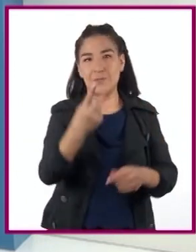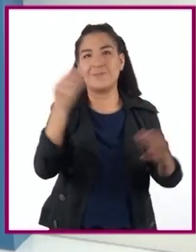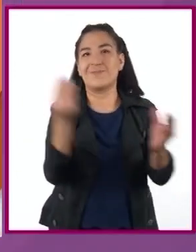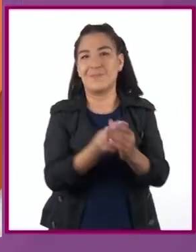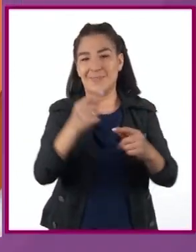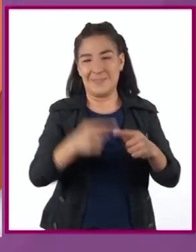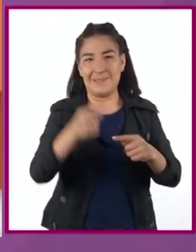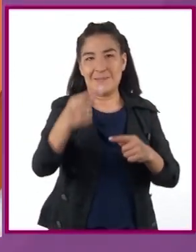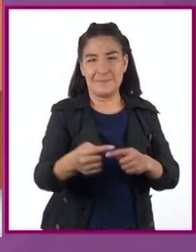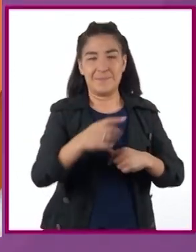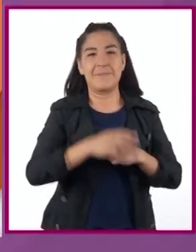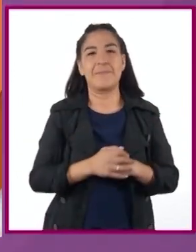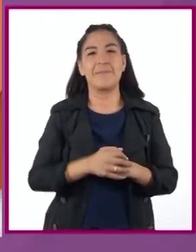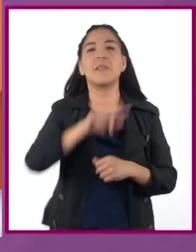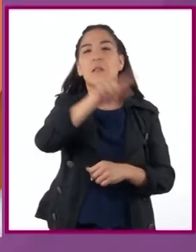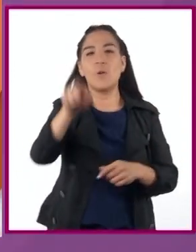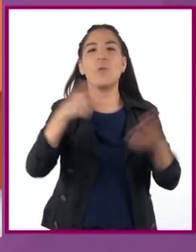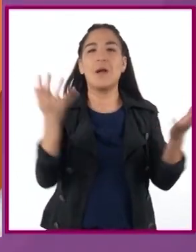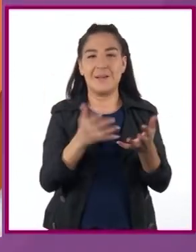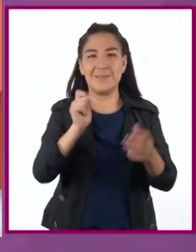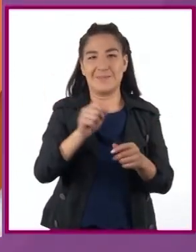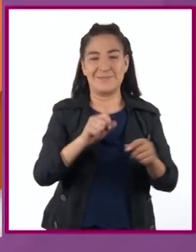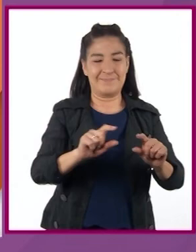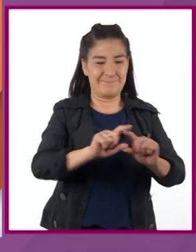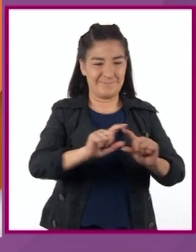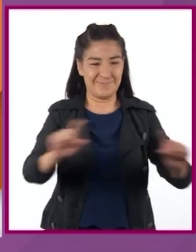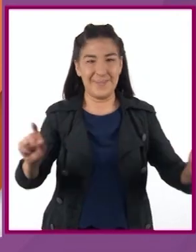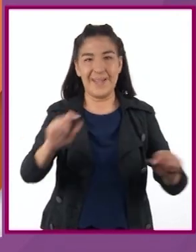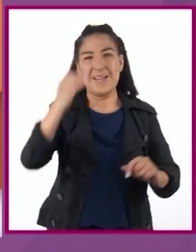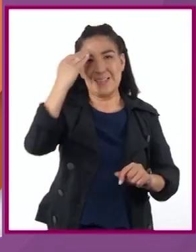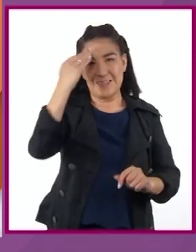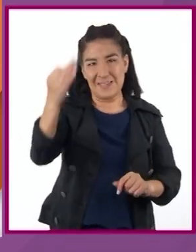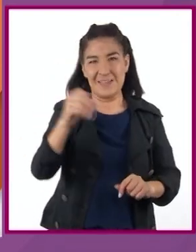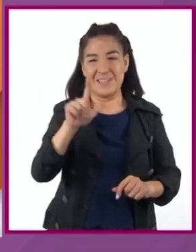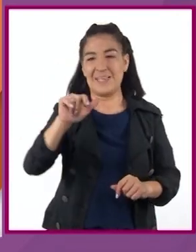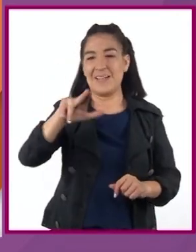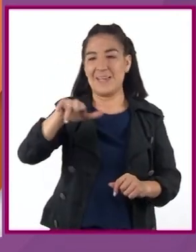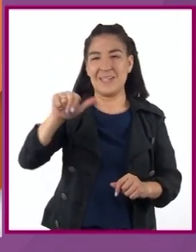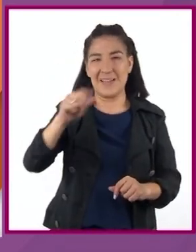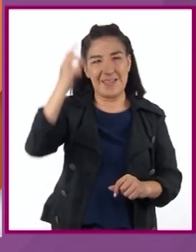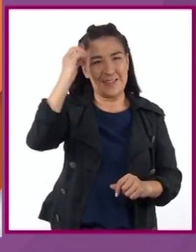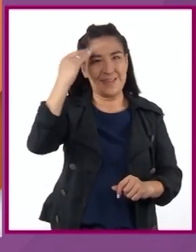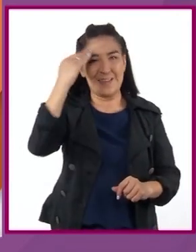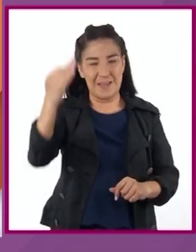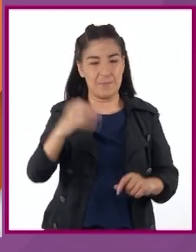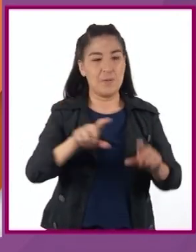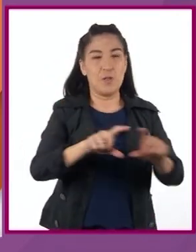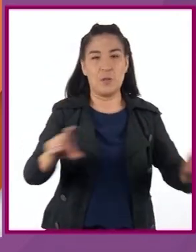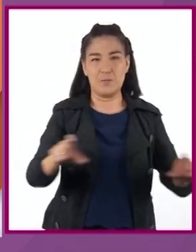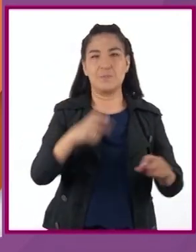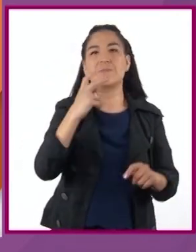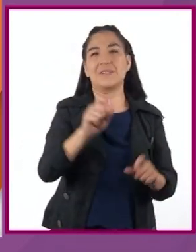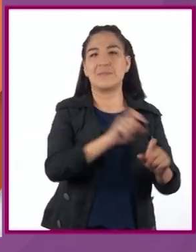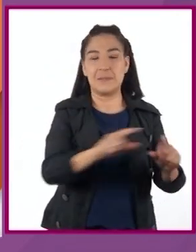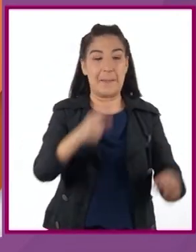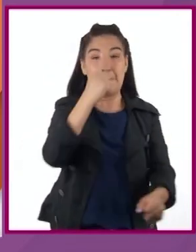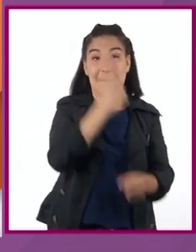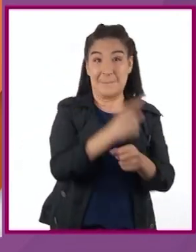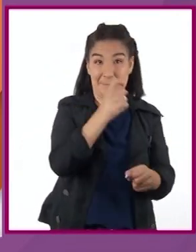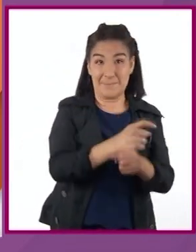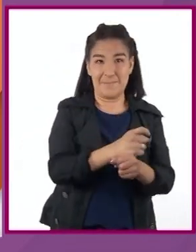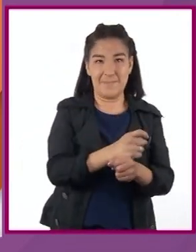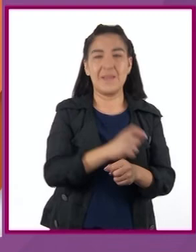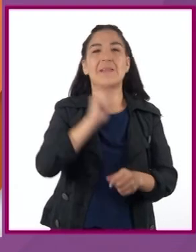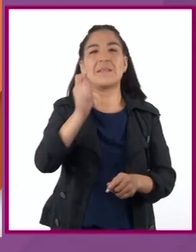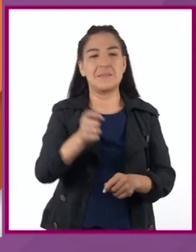sesiones. Elaboren una línea del tiempo. Esta deberá estar dividida en 2 grandes periodos. El primero